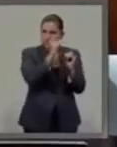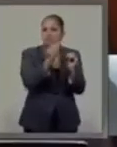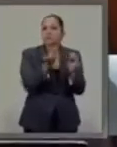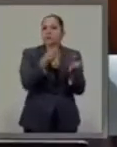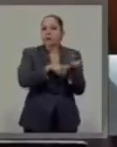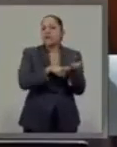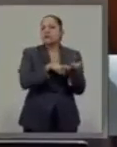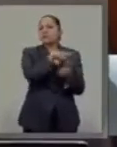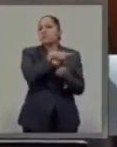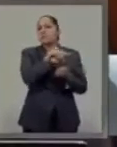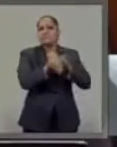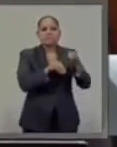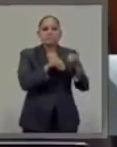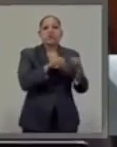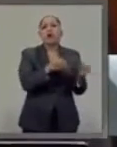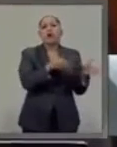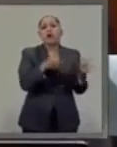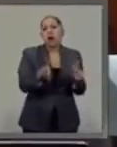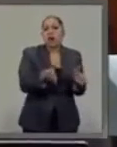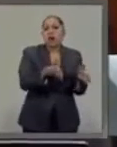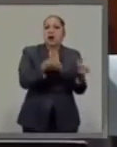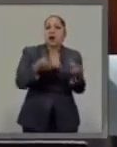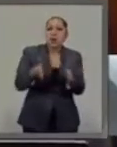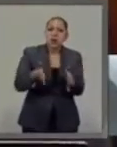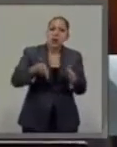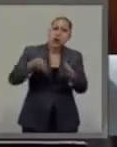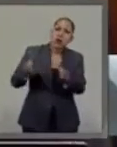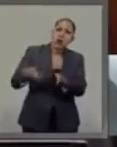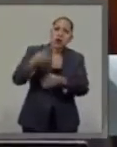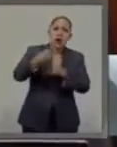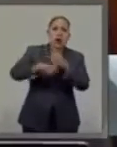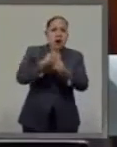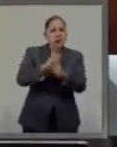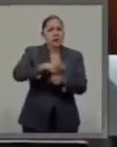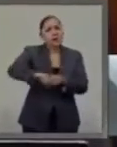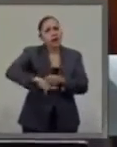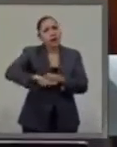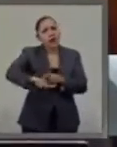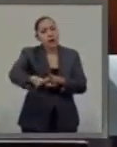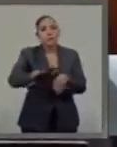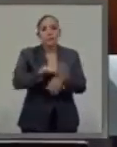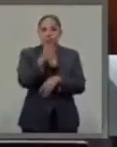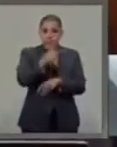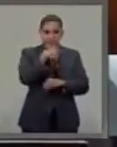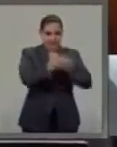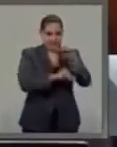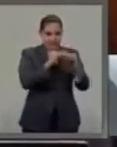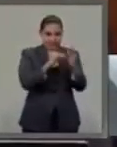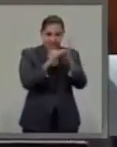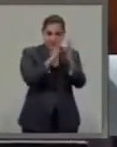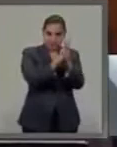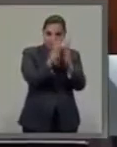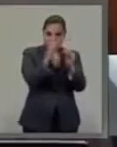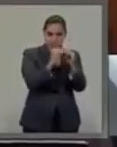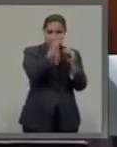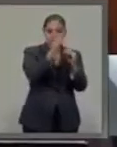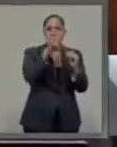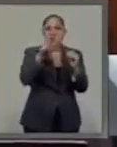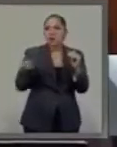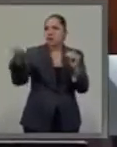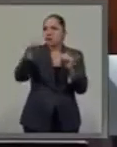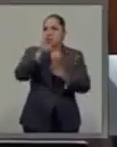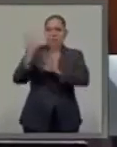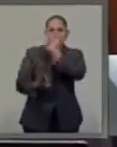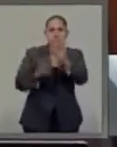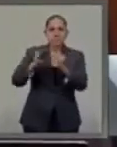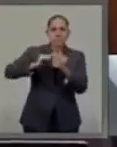sido aplazada año con año con el argumento de que provocaría inflación. Dicha afirmación es falsa.